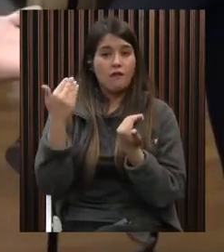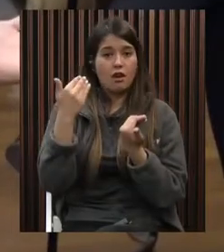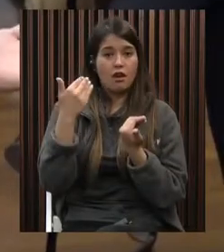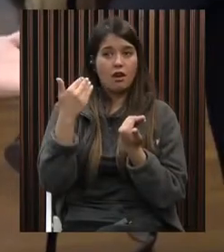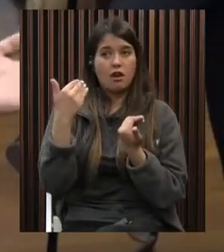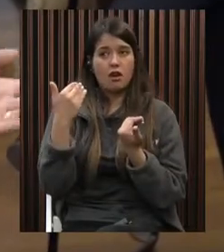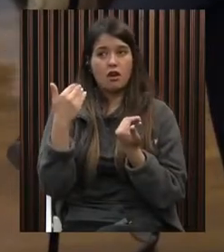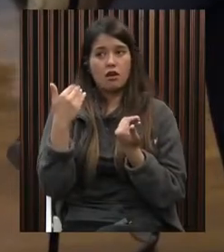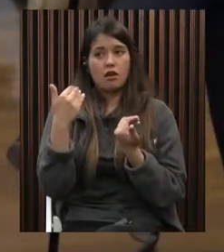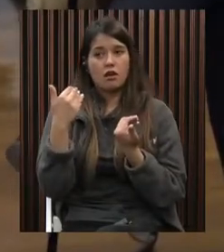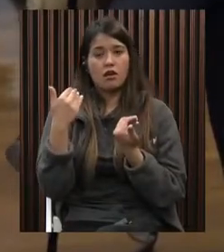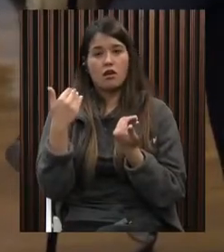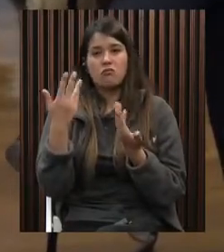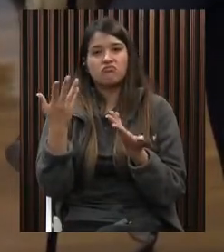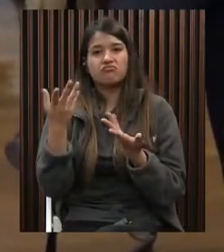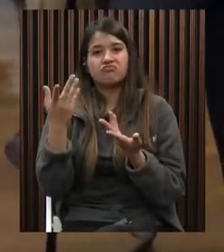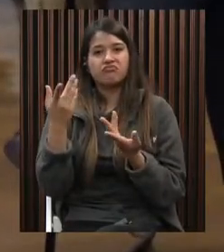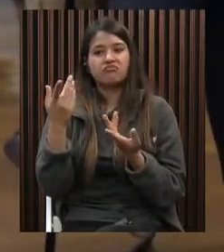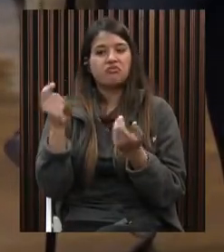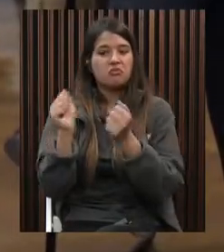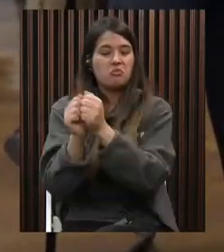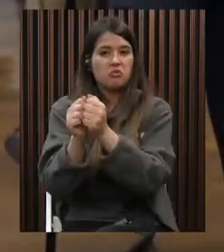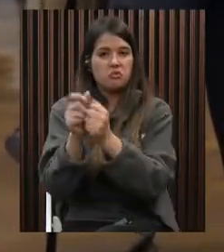al que tengan que llevar.